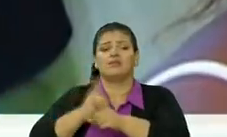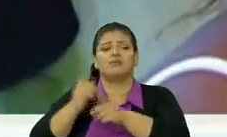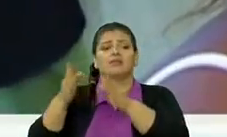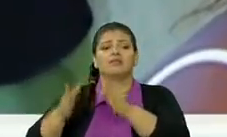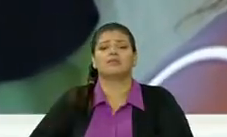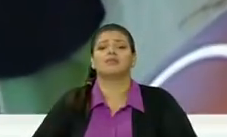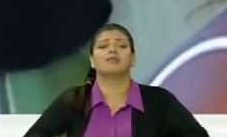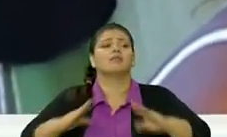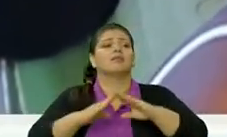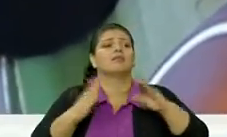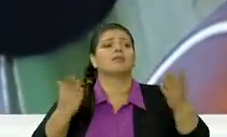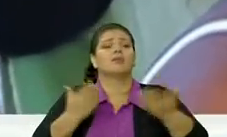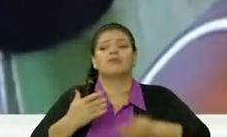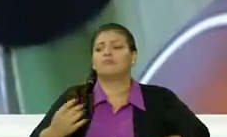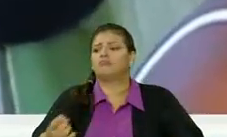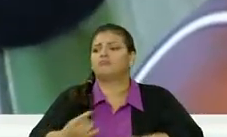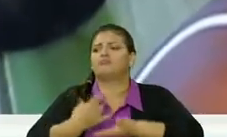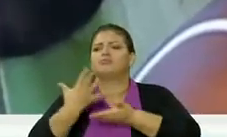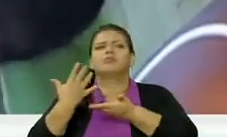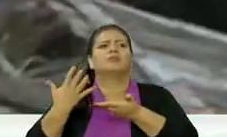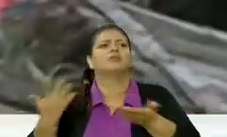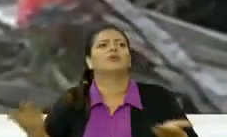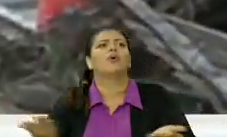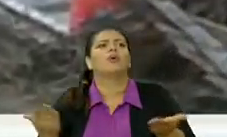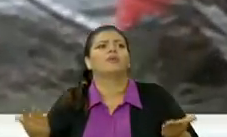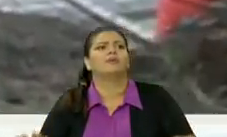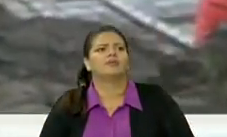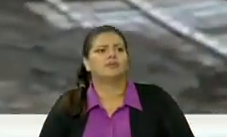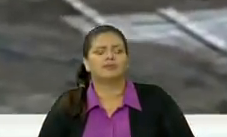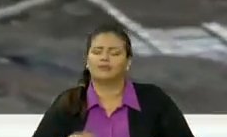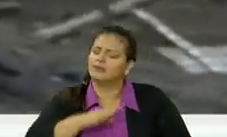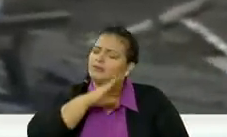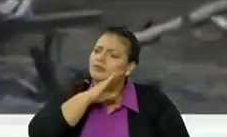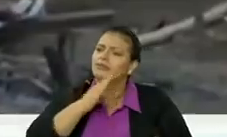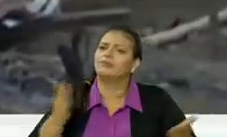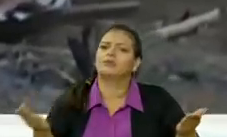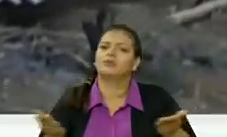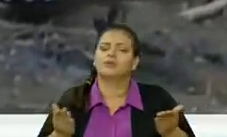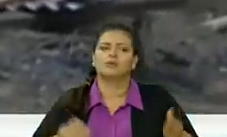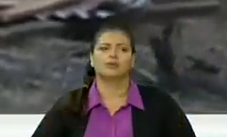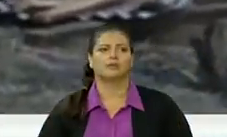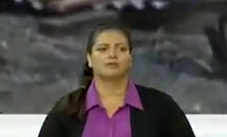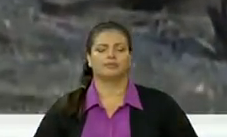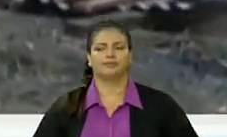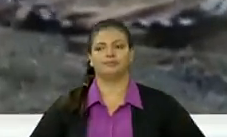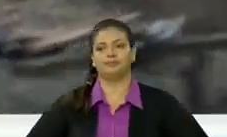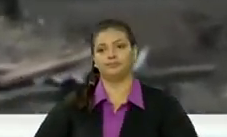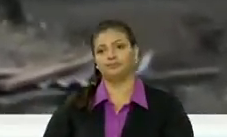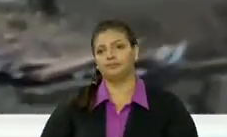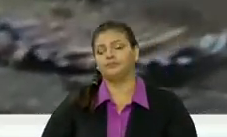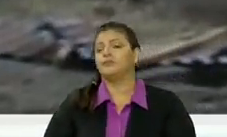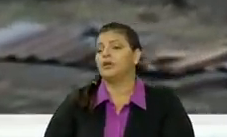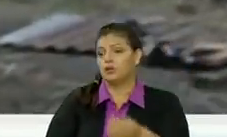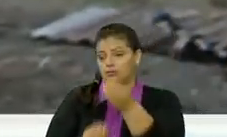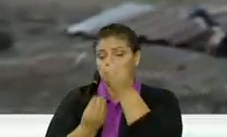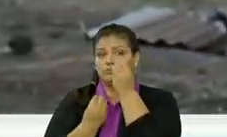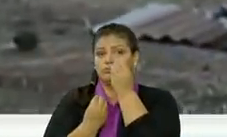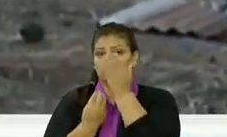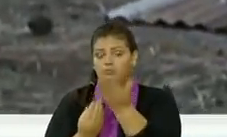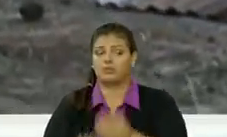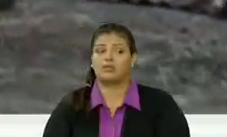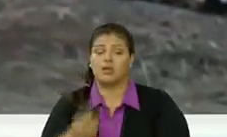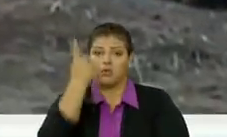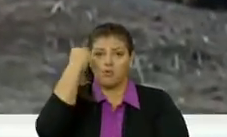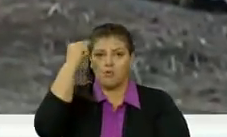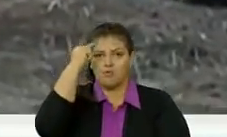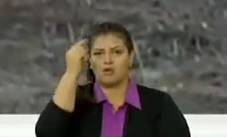se lo botan de aquí a dónde vamos, a dormir debajo del puente. Nosotros les indicamos que vamos a correr traslado al plan Casa para Todos, para